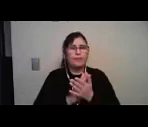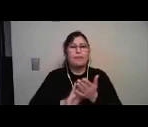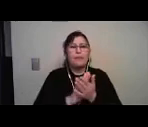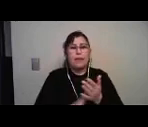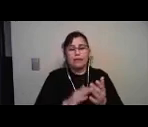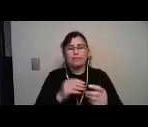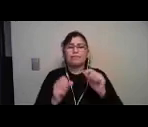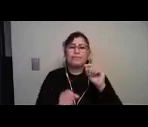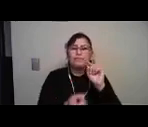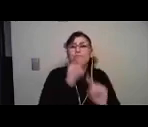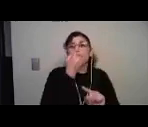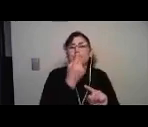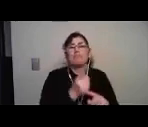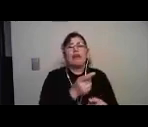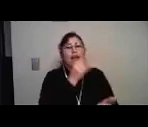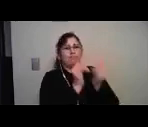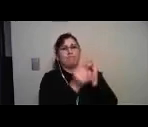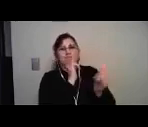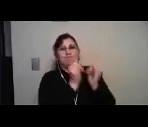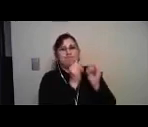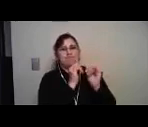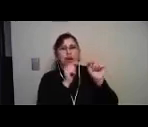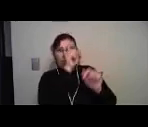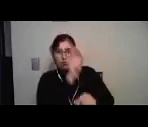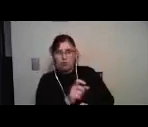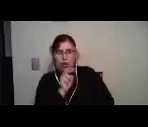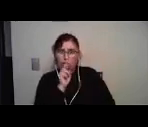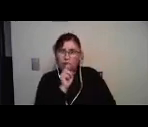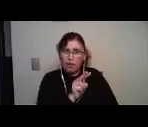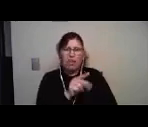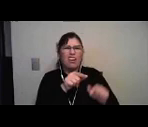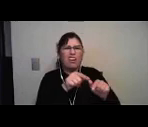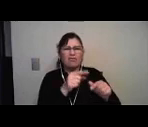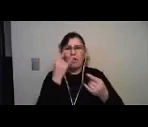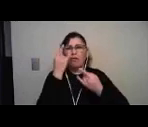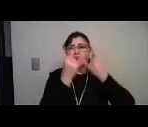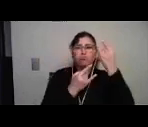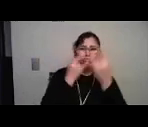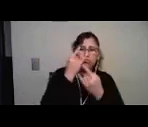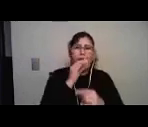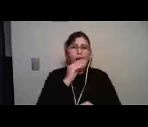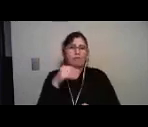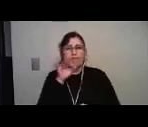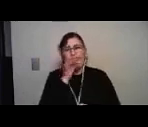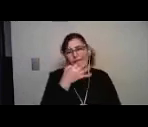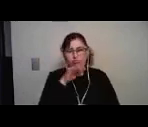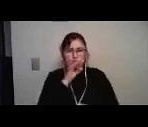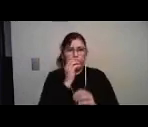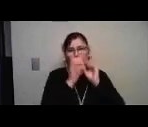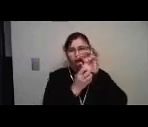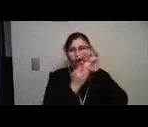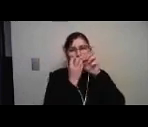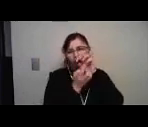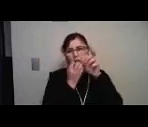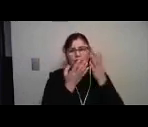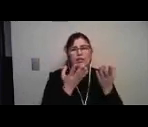del alcohol, ¿ya? Uno espera encontrar lo típico, cierto mareo, una persona verborreica, que no se le entienda lo que habla, que se pueda caer al